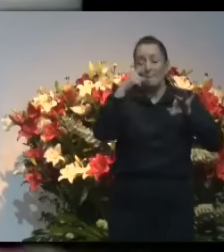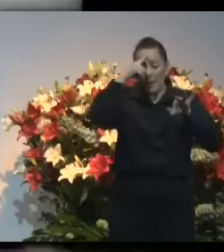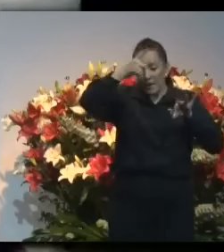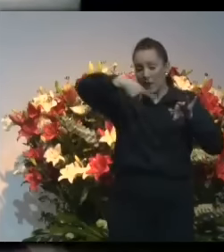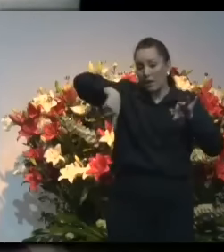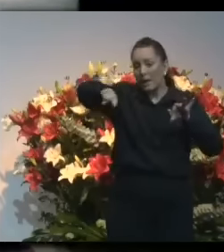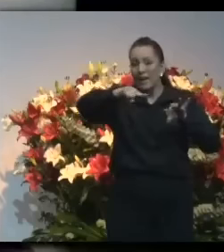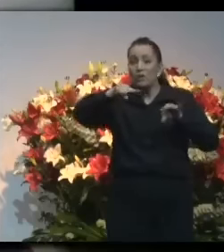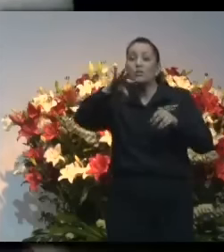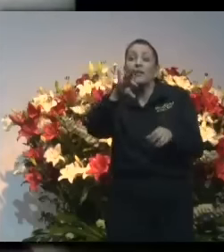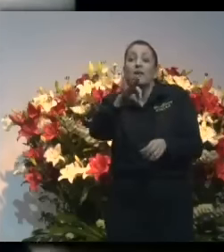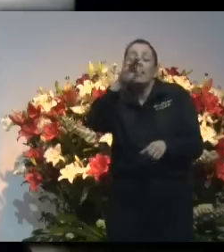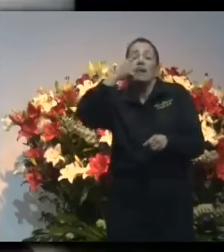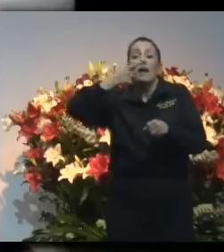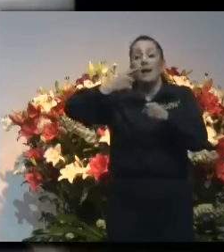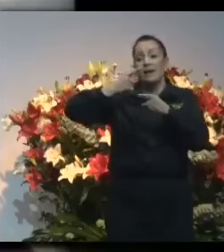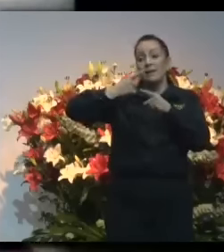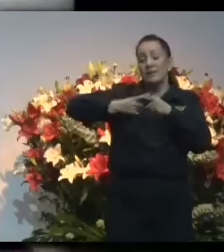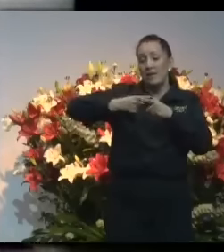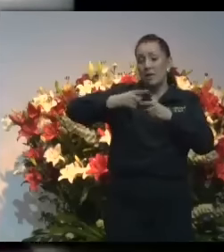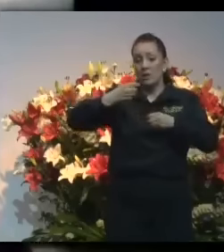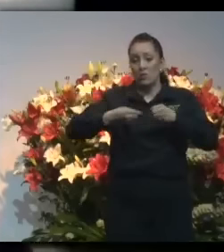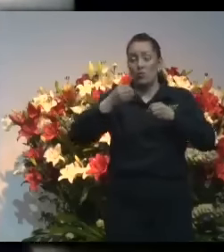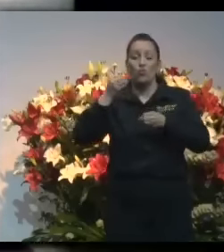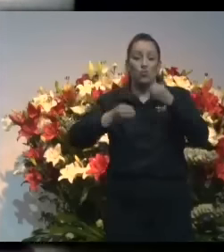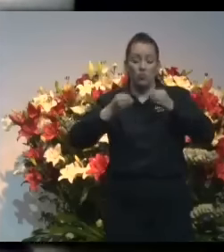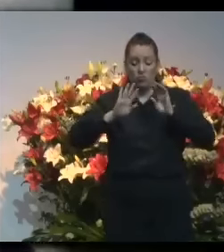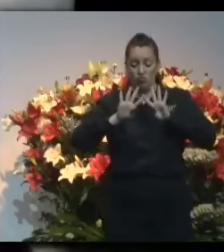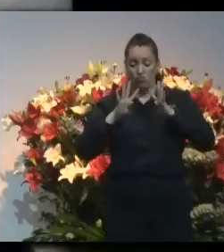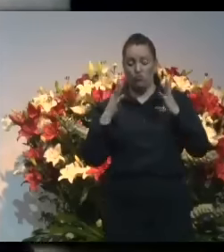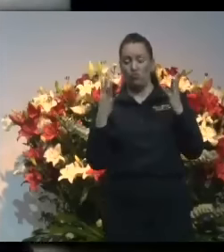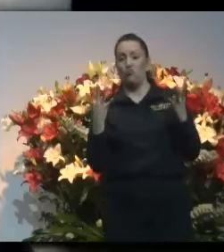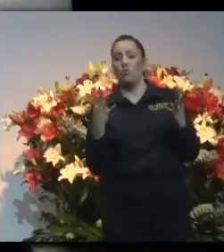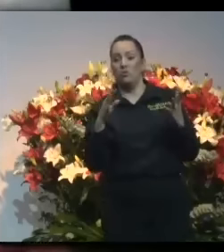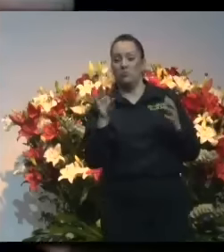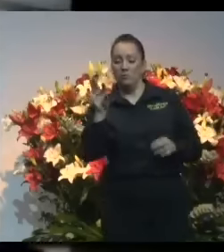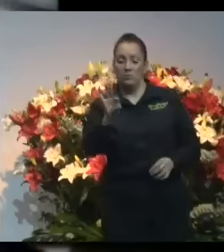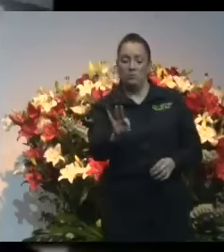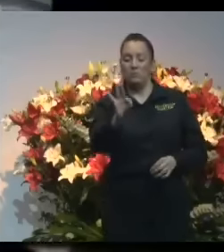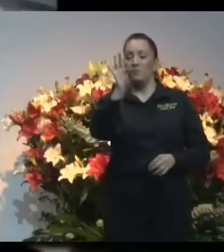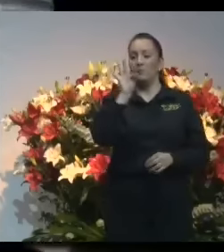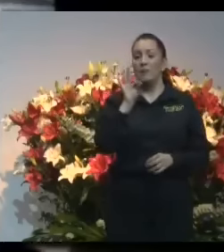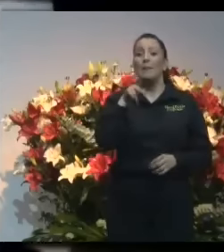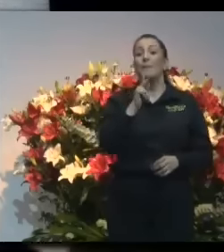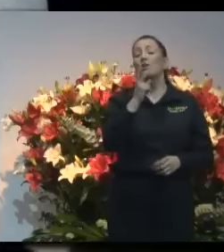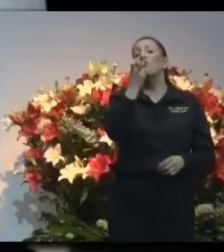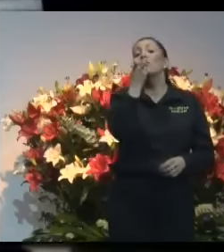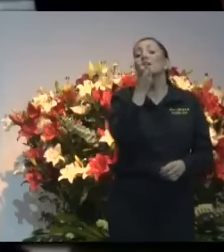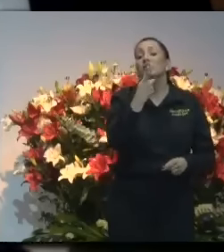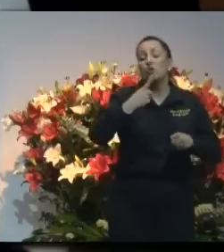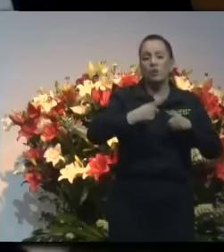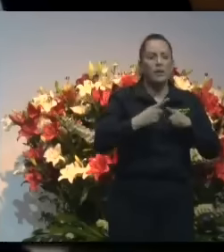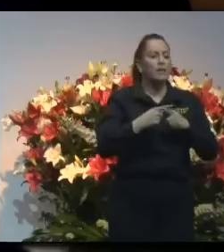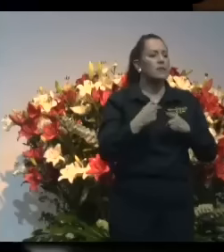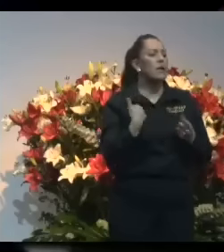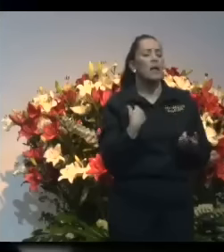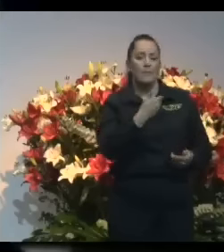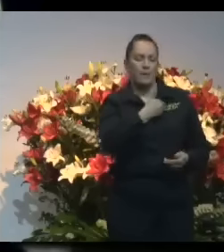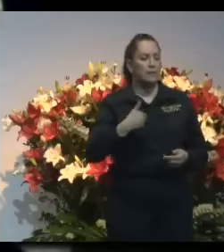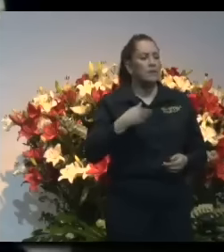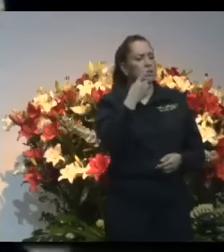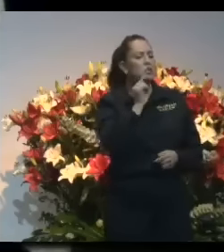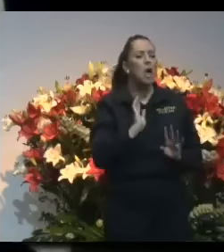del presidente. Claro. Hoy esa facultad la toma de manera él. A ver, me late fulano, fulano,